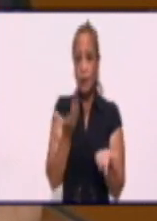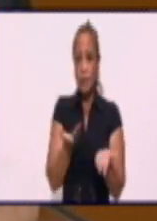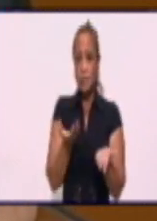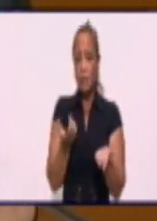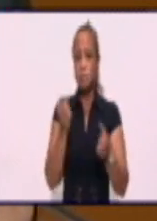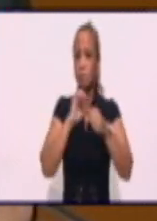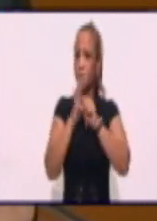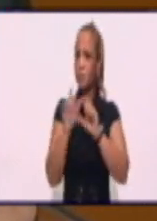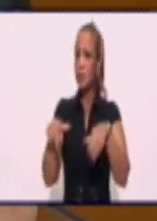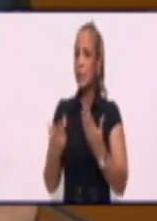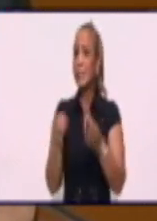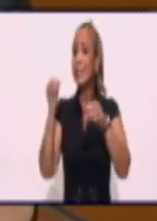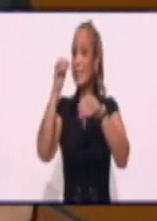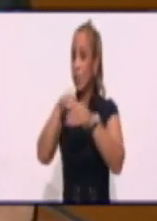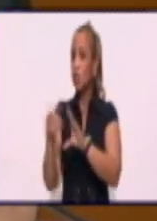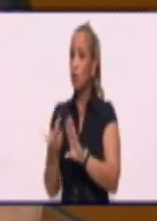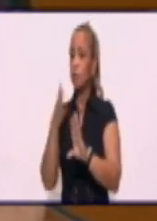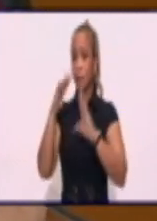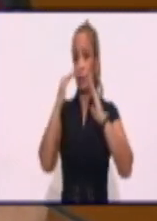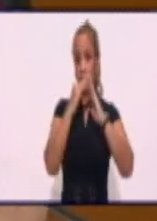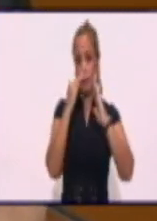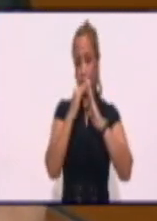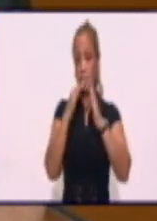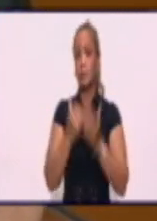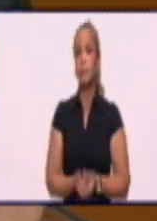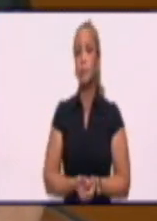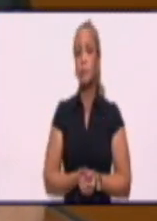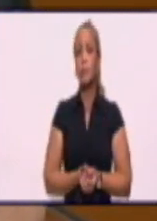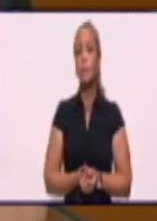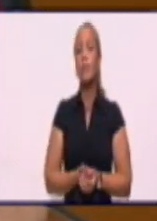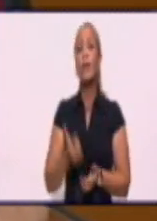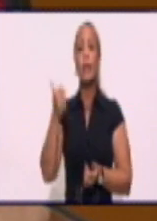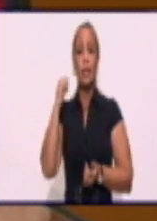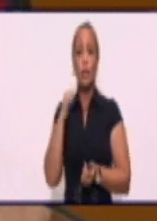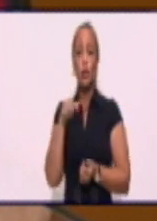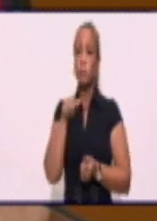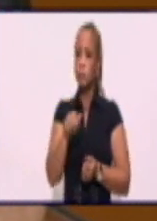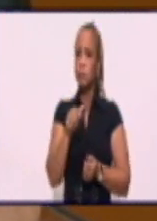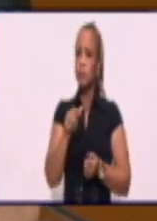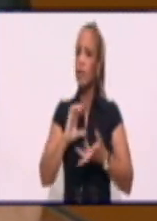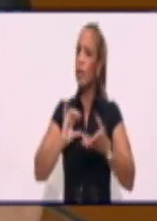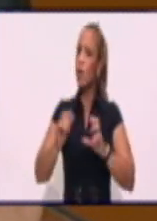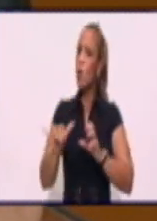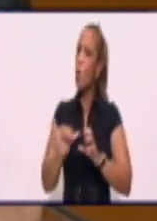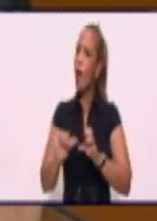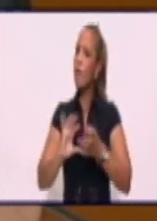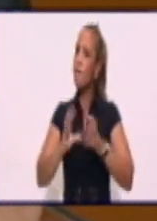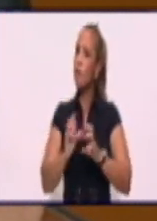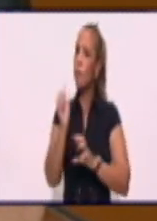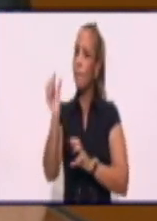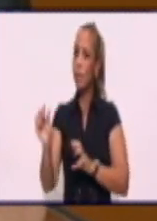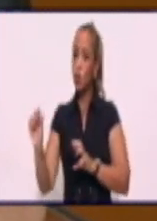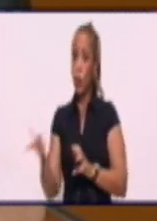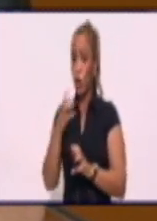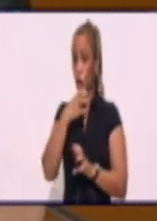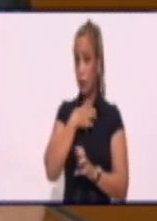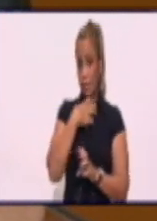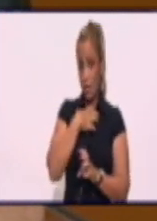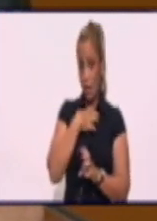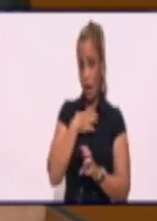dentro de su vivienda. Que en aquellos casos, de igual forma que la población, que no reúnan los requisitos,